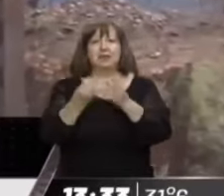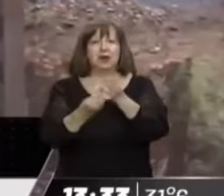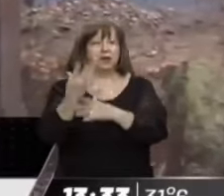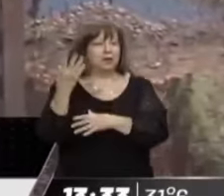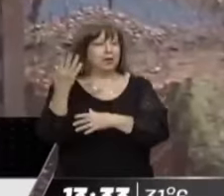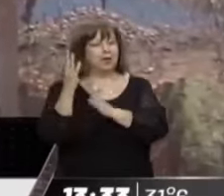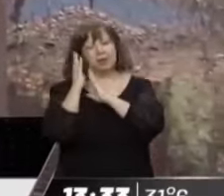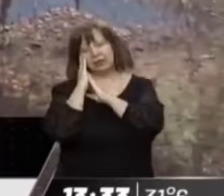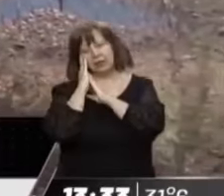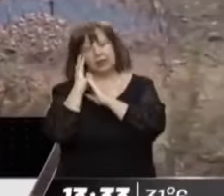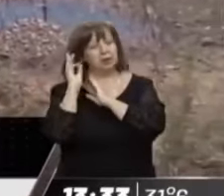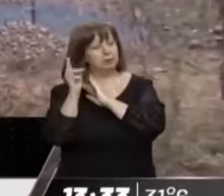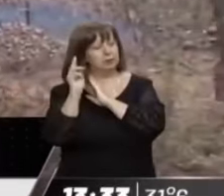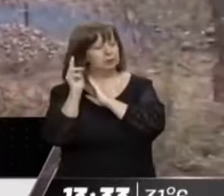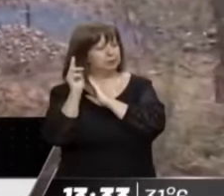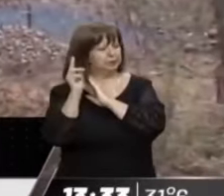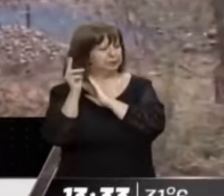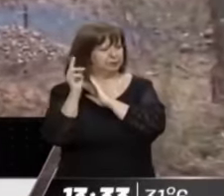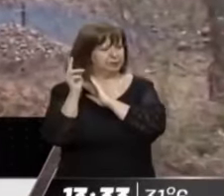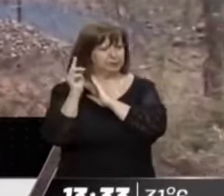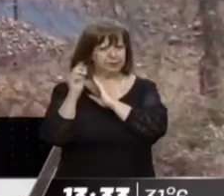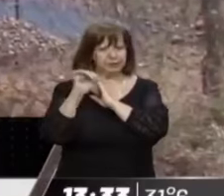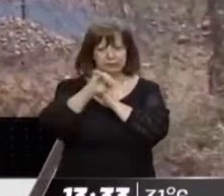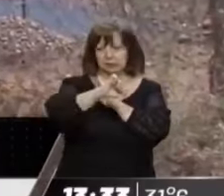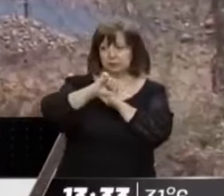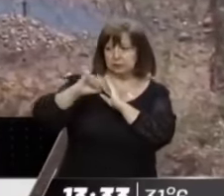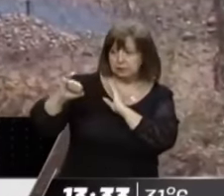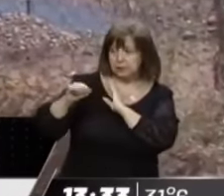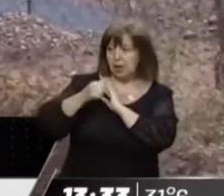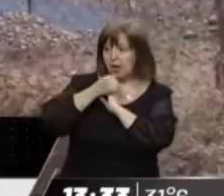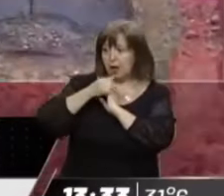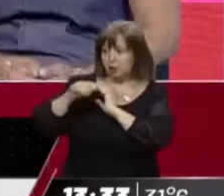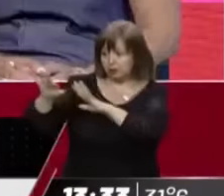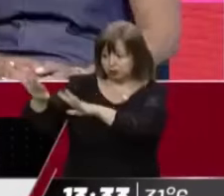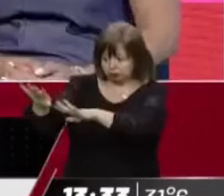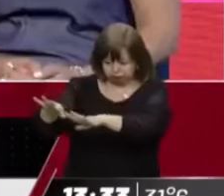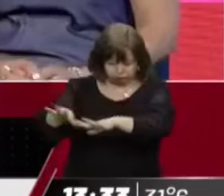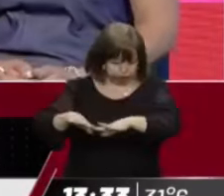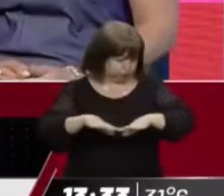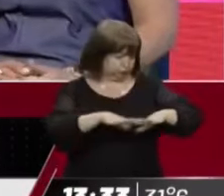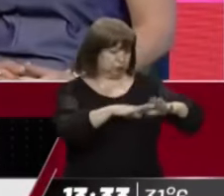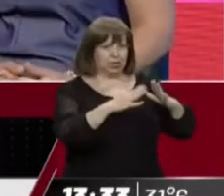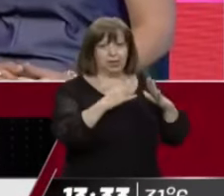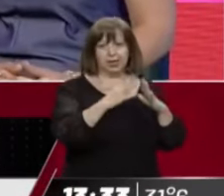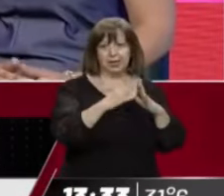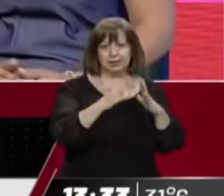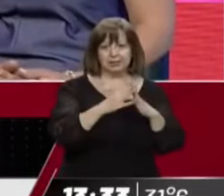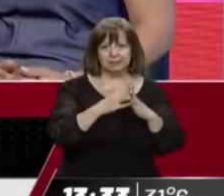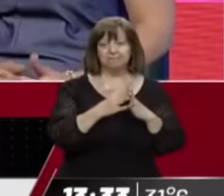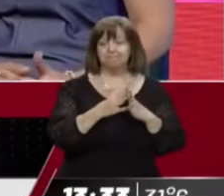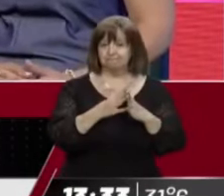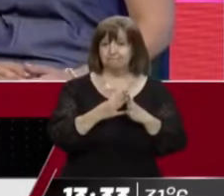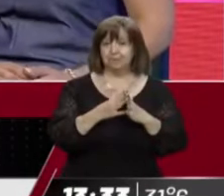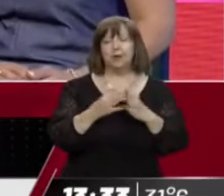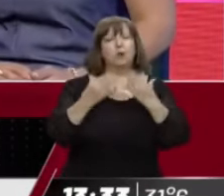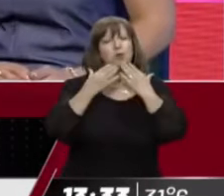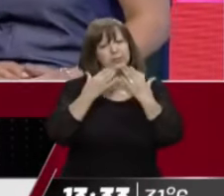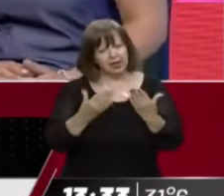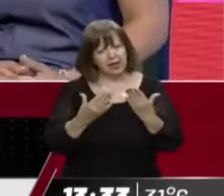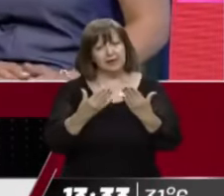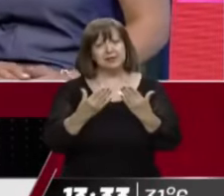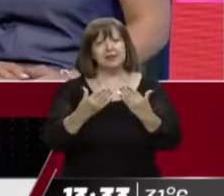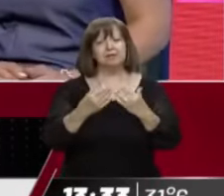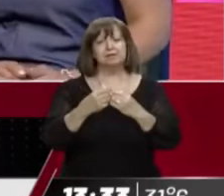agua recién claro es compleja la situación Juan vamos a mantenernos por supuesto atentos a ver qué es lo que sigue ocurriendo en la zona te agradecemos mucho este